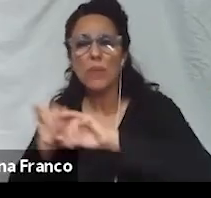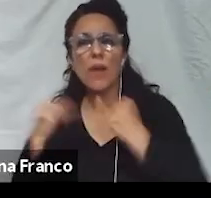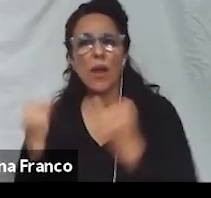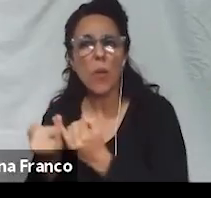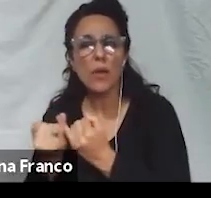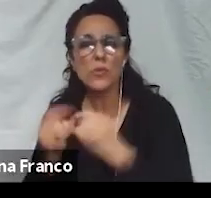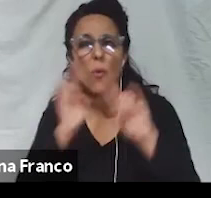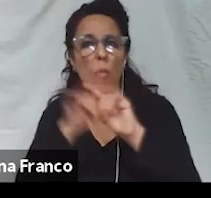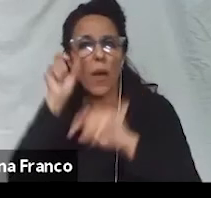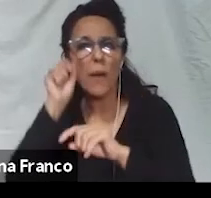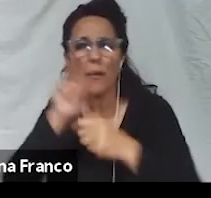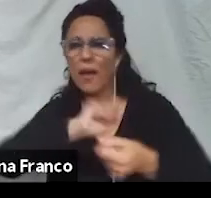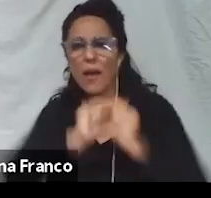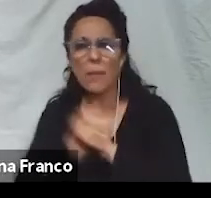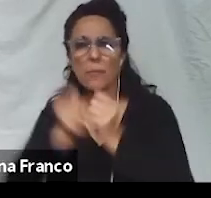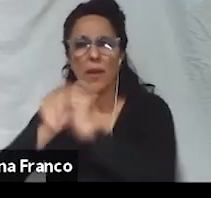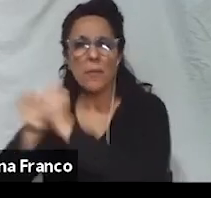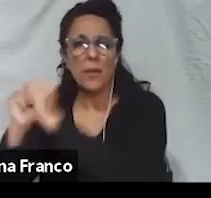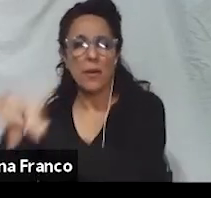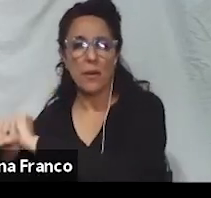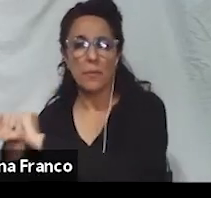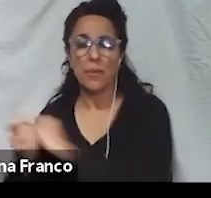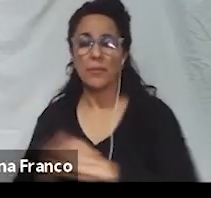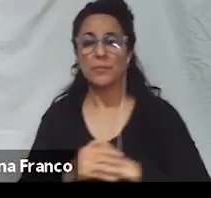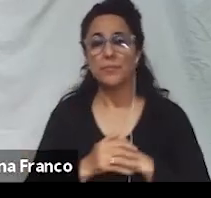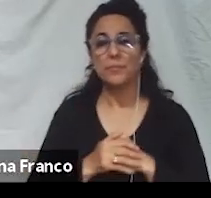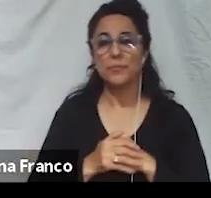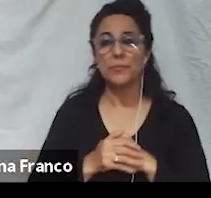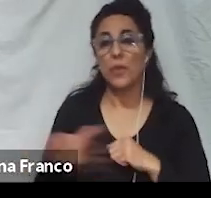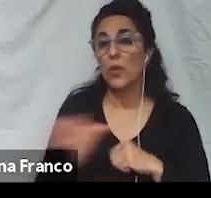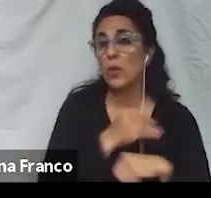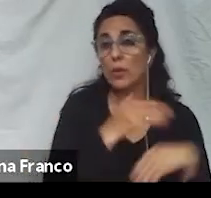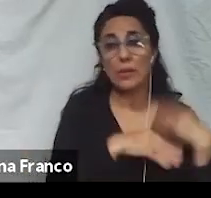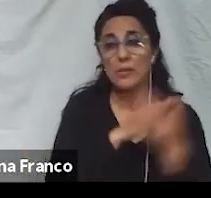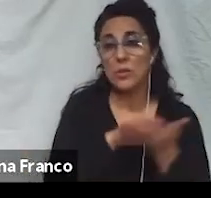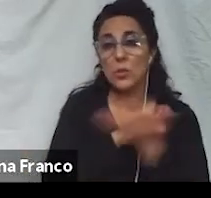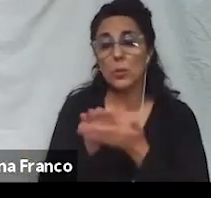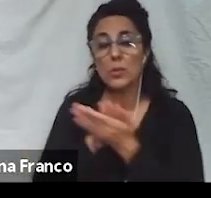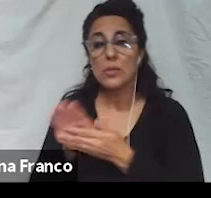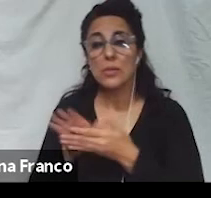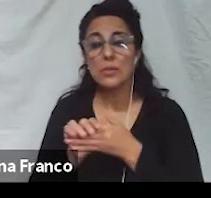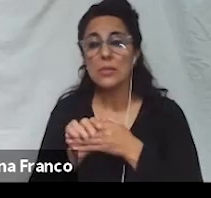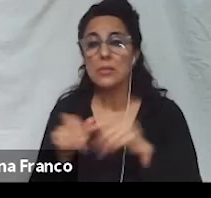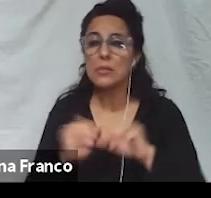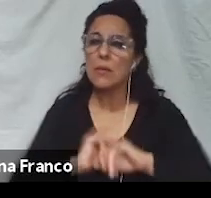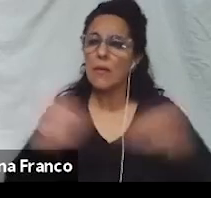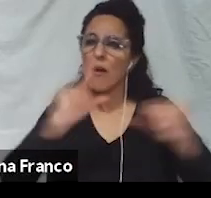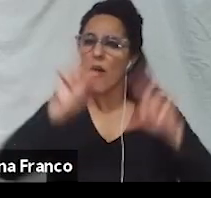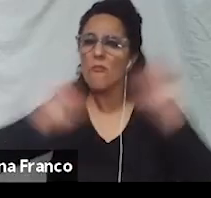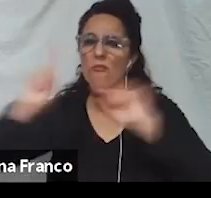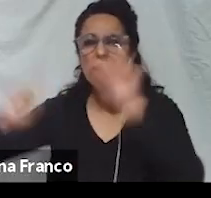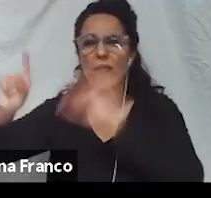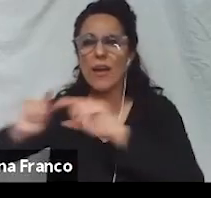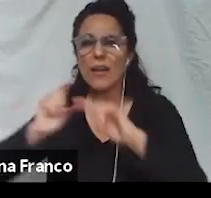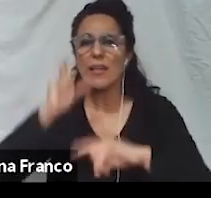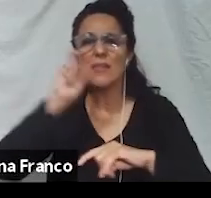las páginas todo el tiempo están cambiando. Por ejemplo, no sé, con todo esto que pasó, que hubo el Cyber Monday, todas las